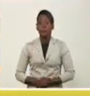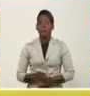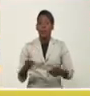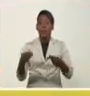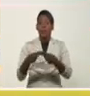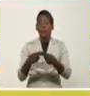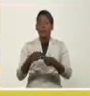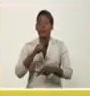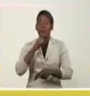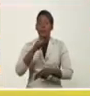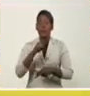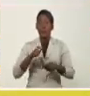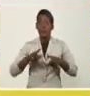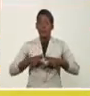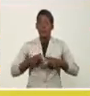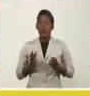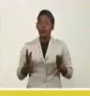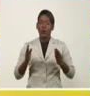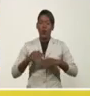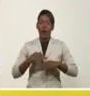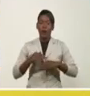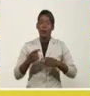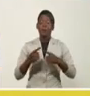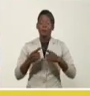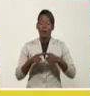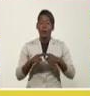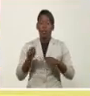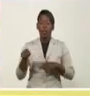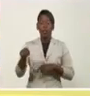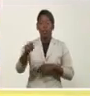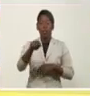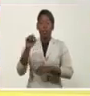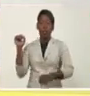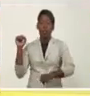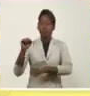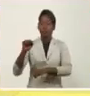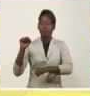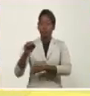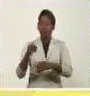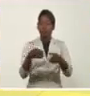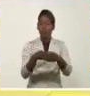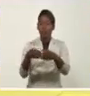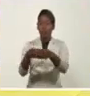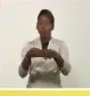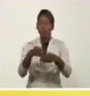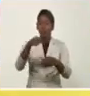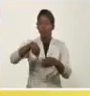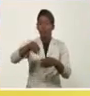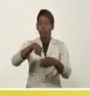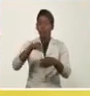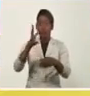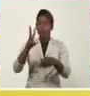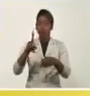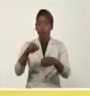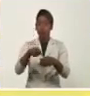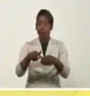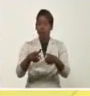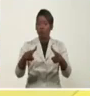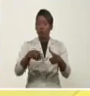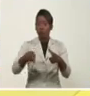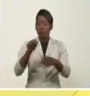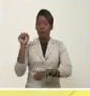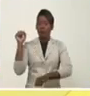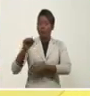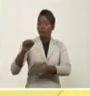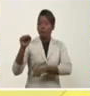pudo aportar con sus principales figuras, luego de que Idalis Ortiz, Iván Felipe Silva y Andy Granda se dieran sorpresivamente